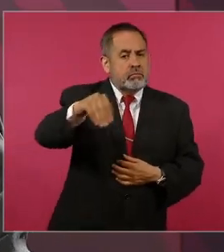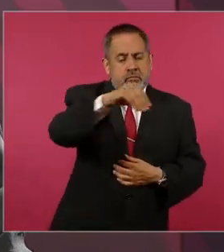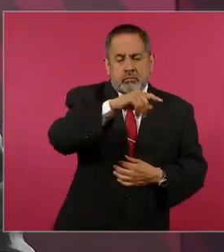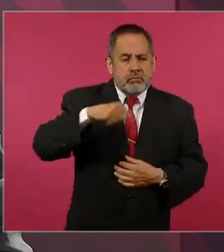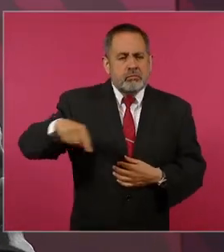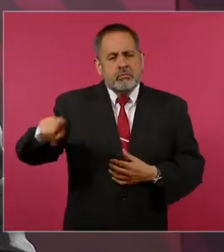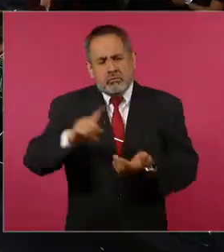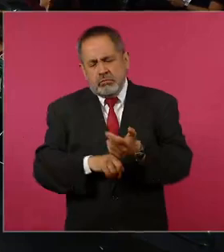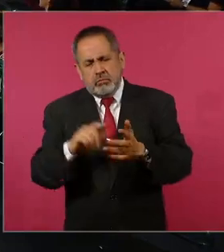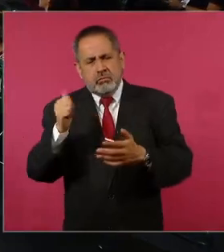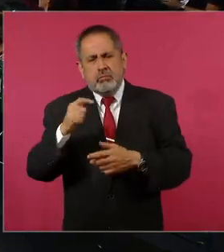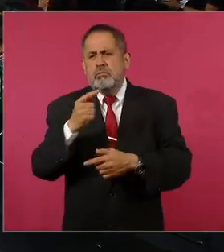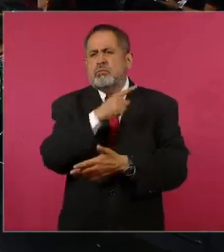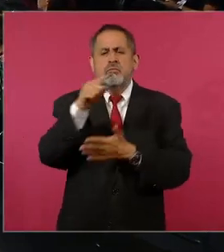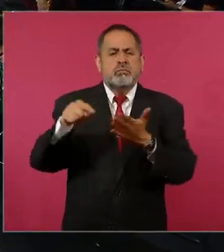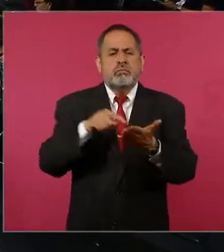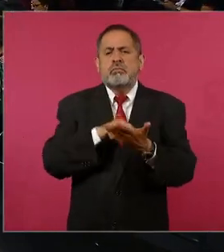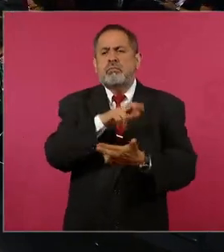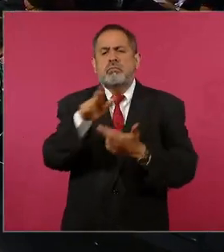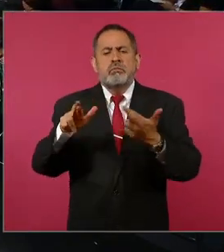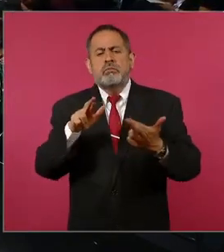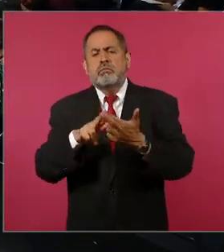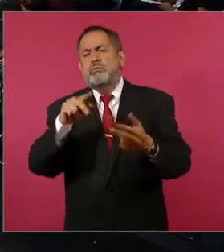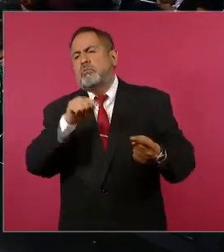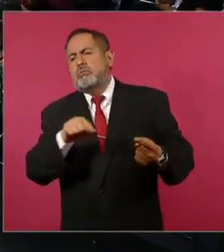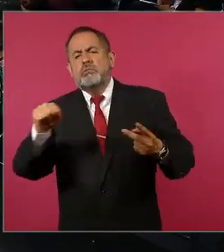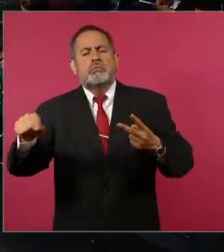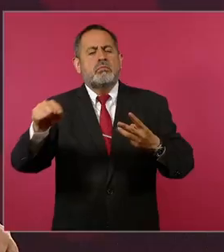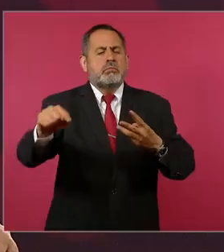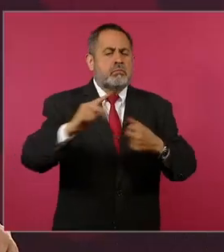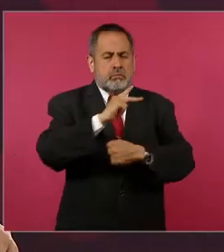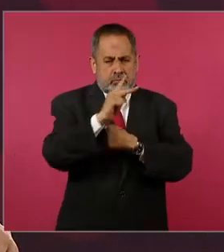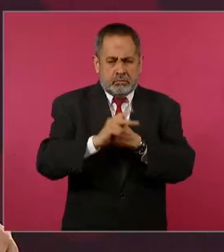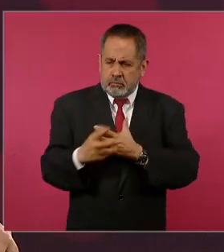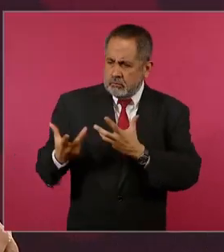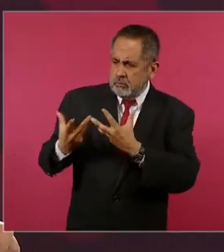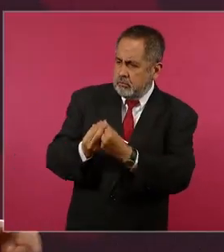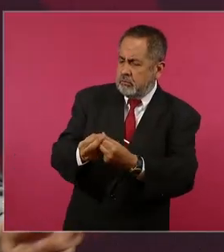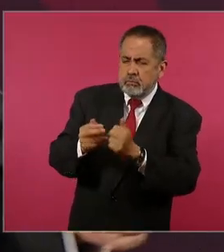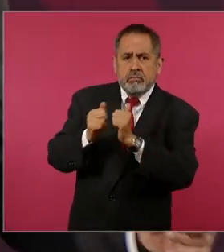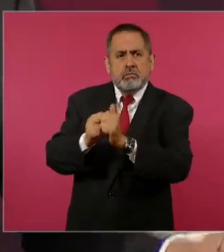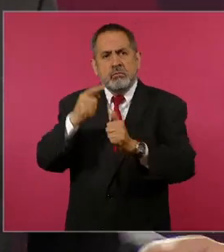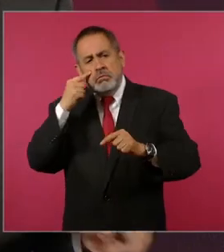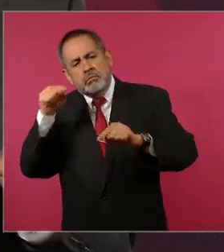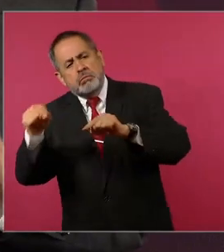en algunas regiones, para algunas regiones del país, sobre todo para